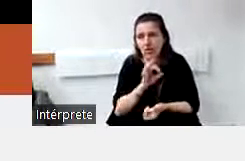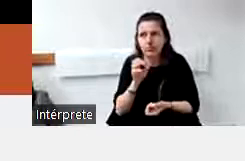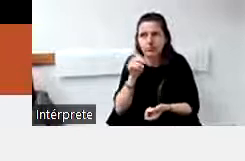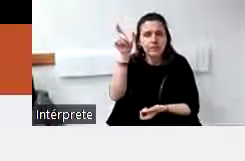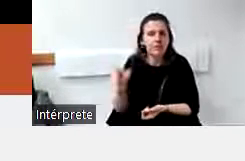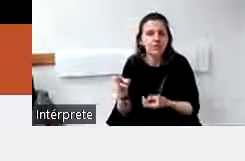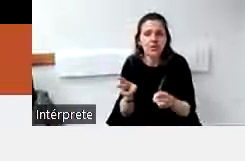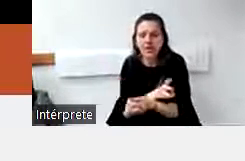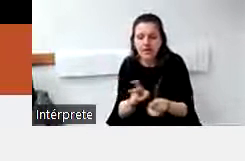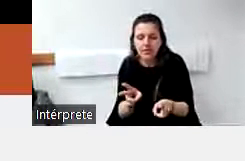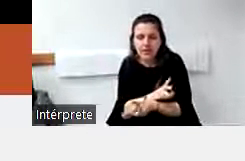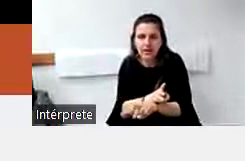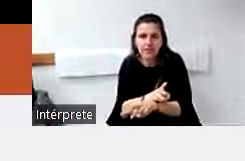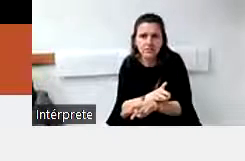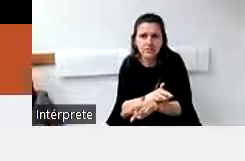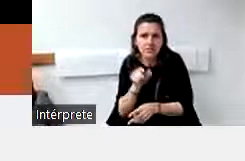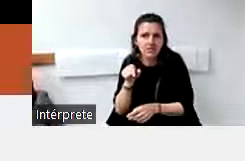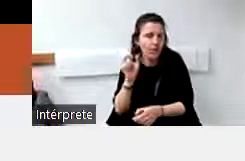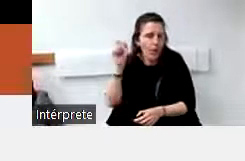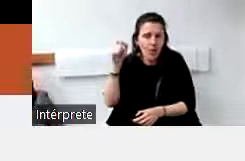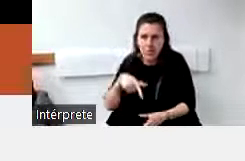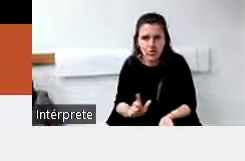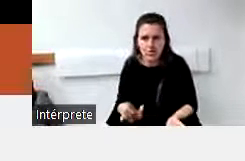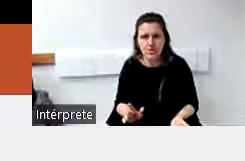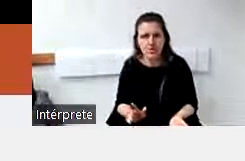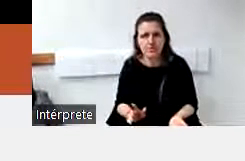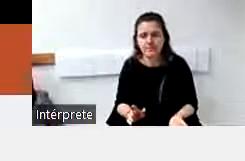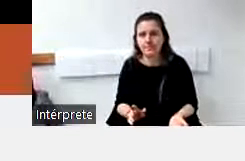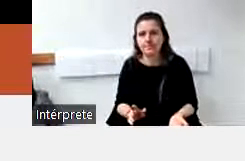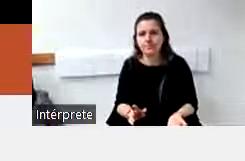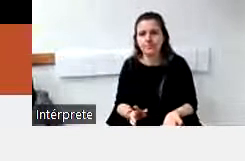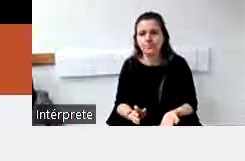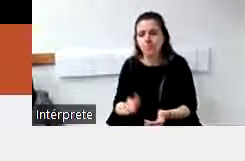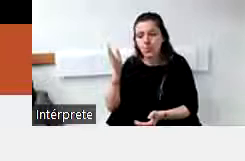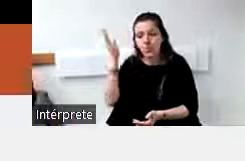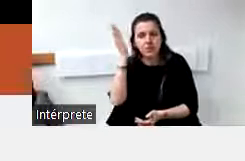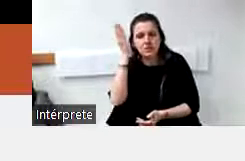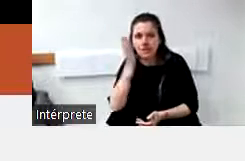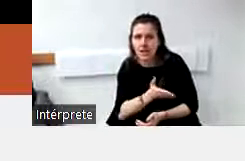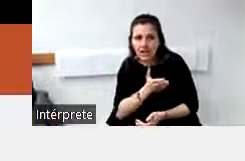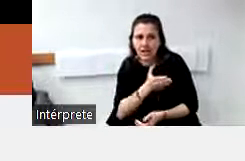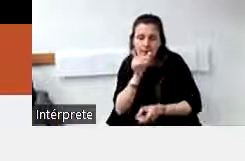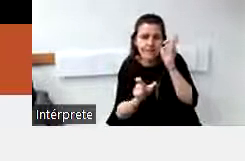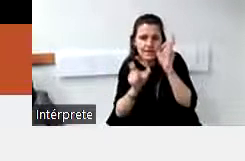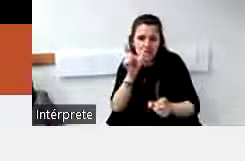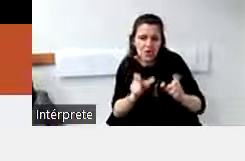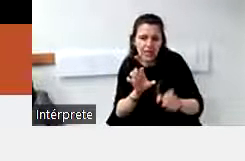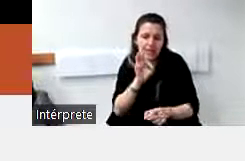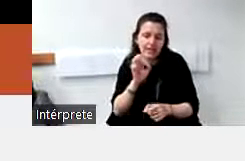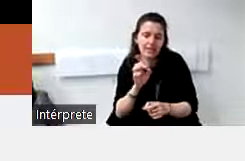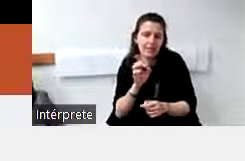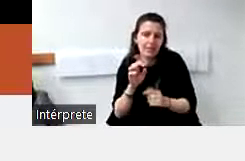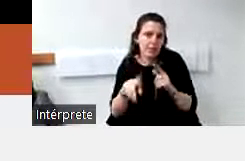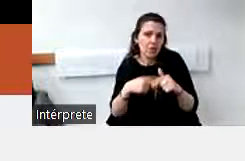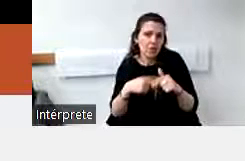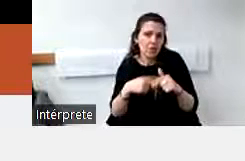normalidad, eso es común, una frecuencia, un porcentaje, porque la normalidad